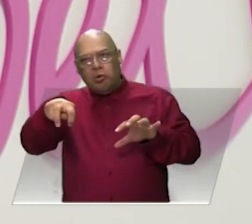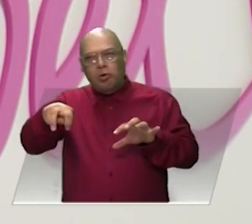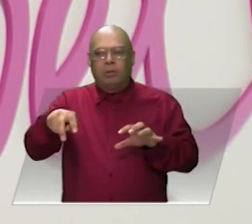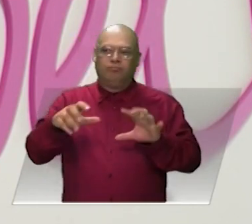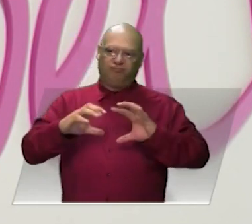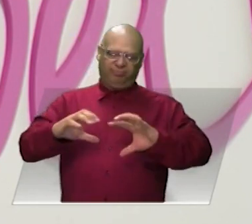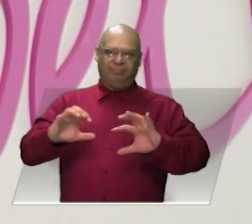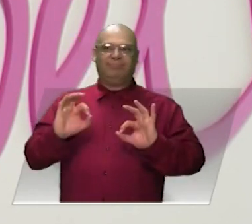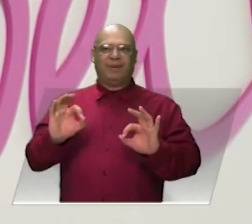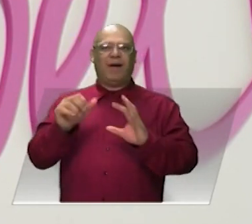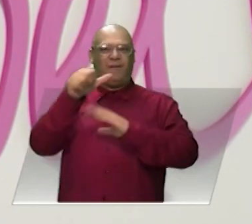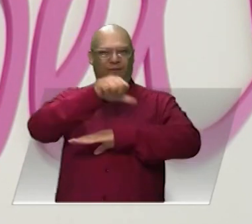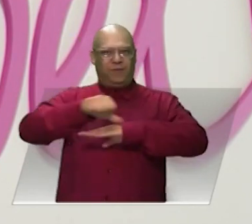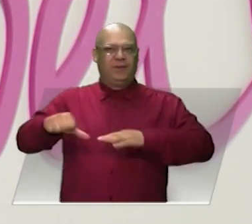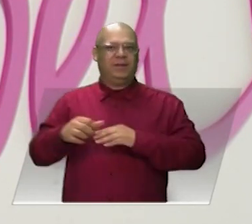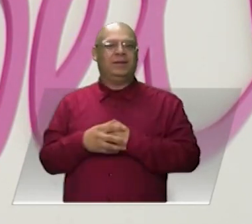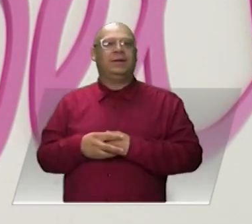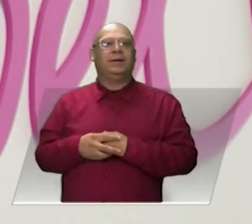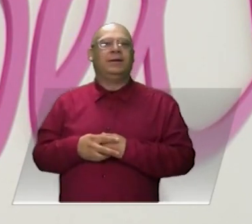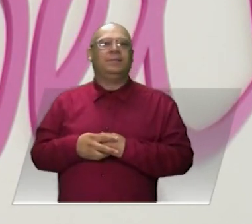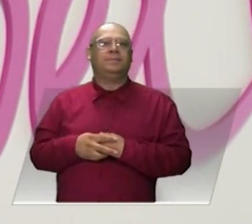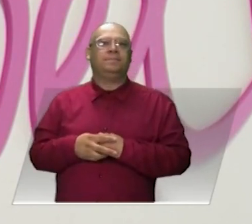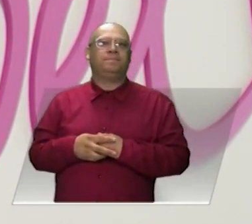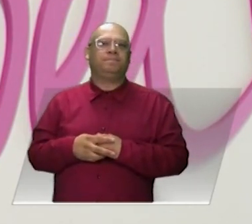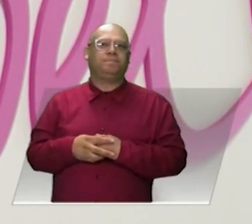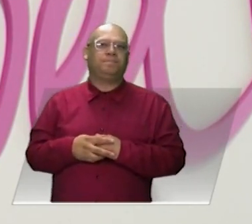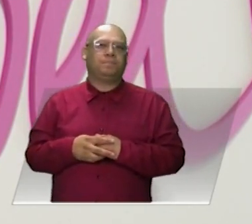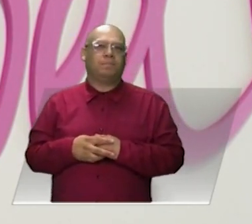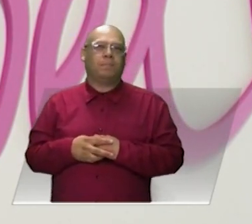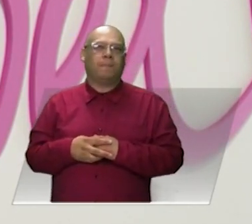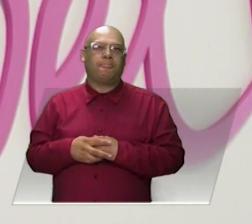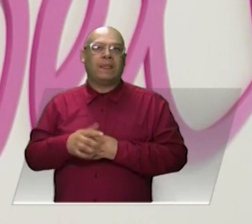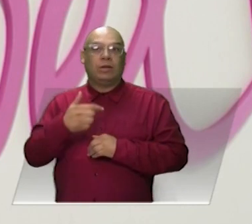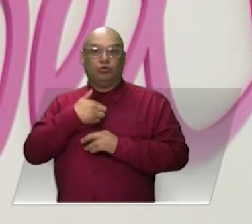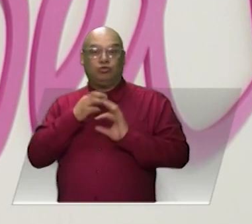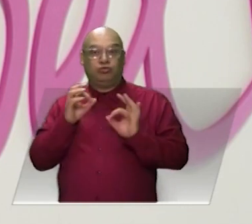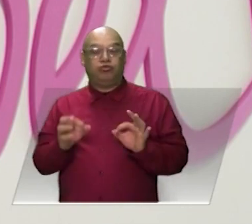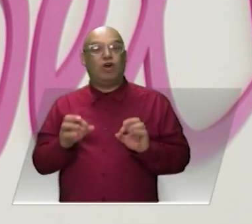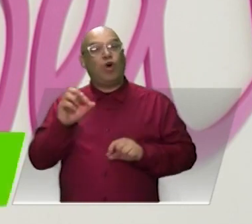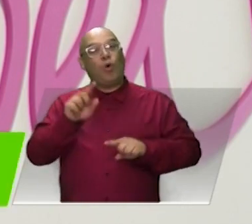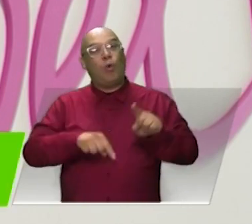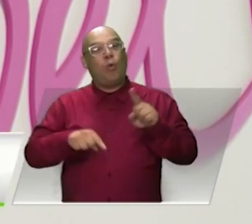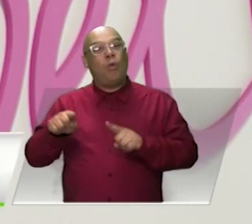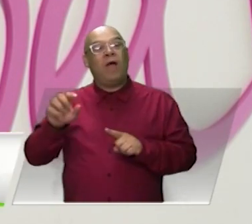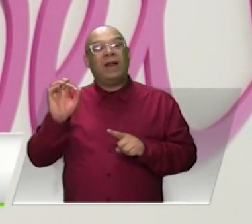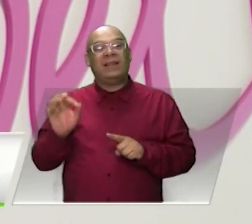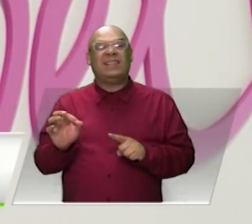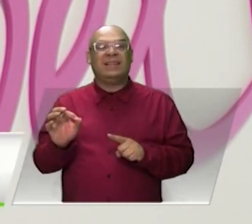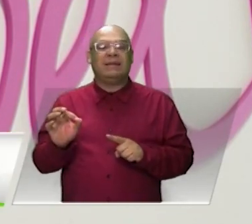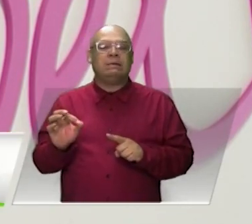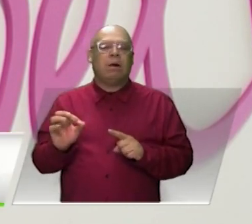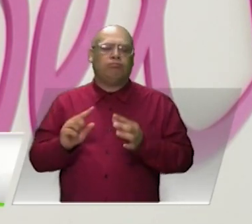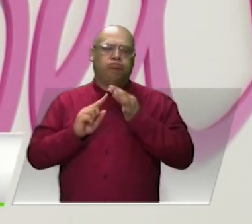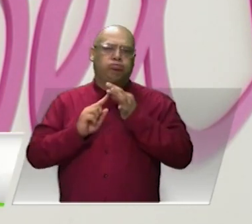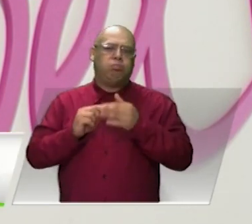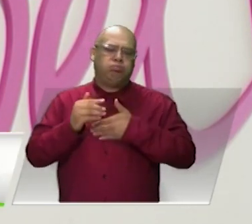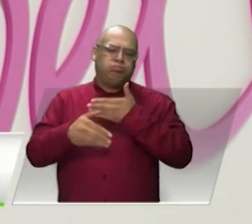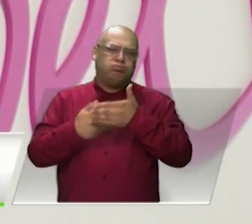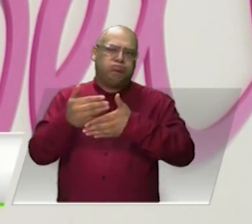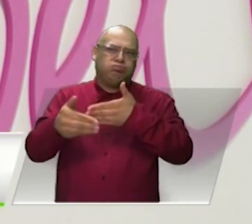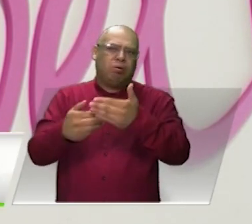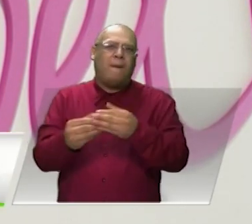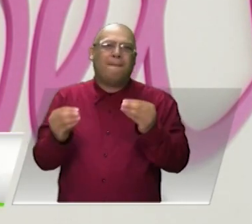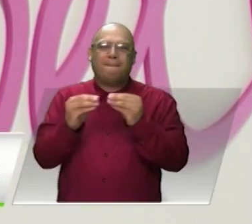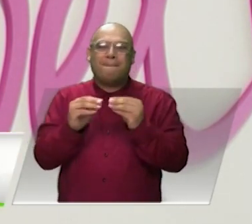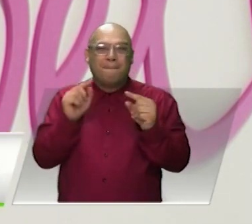los niños Generalmente son congénitas digamos que en nuestra especialidad de algunos pacientes que necesitan tratamientos muy prolongados Y puede que